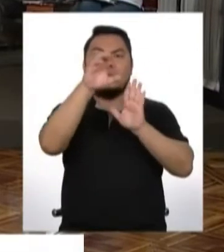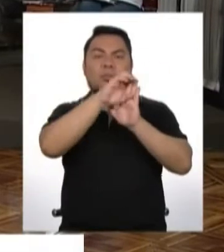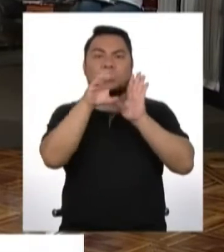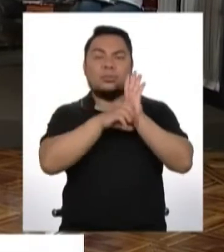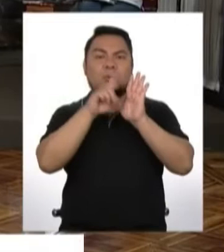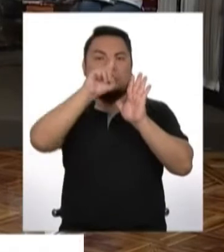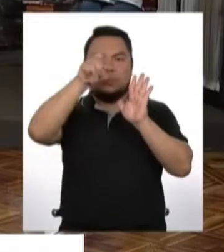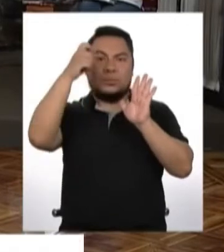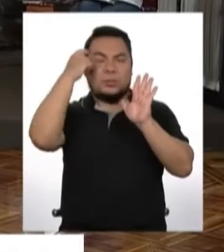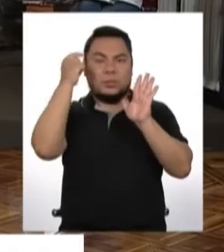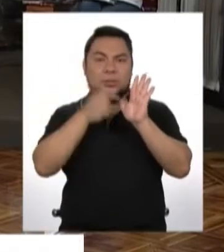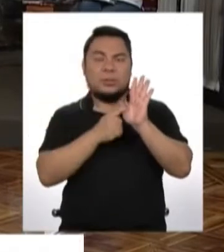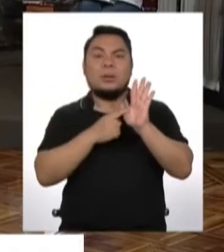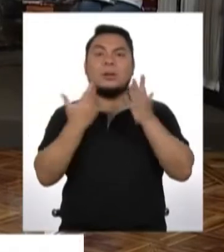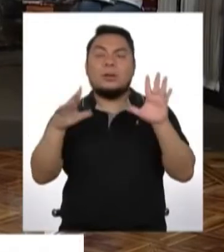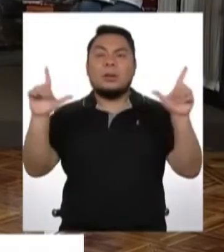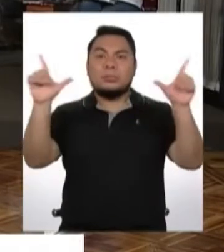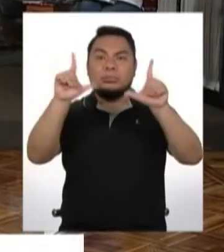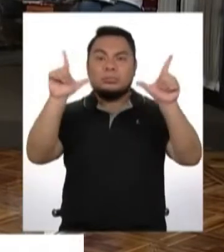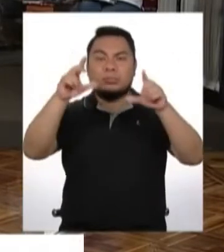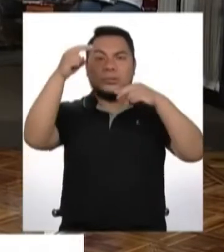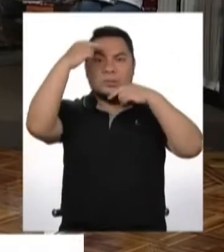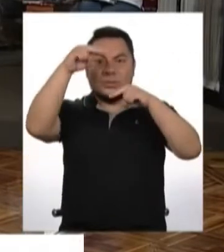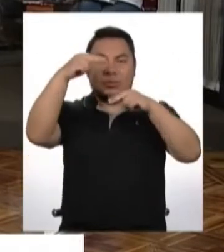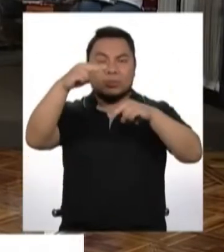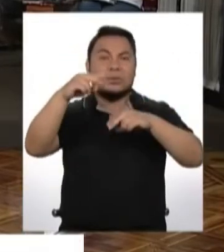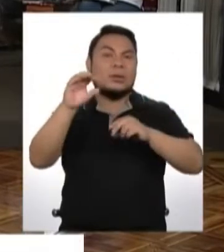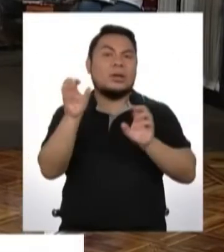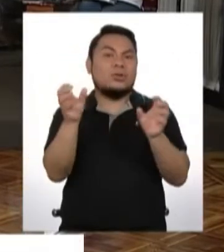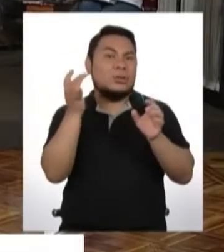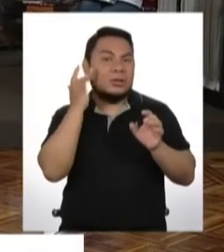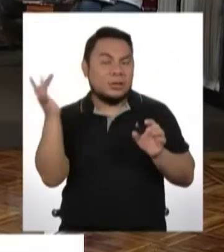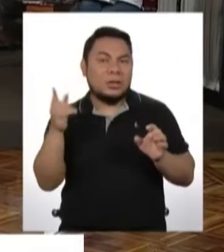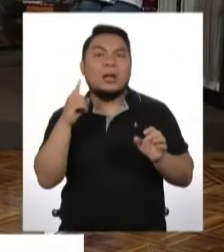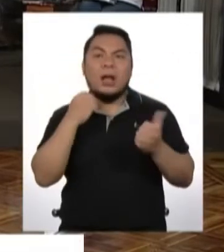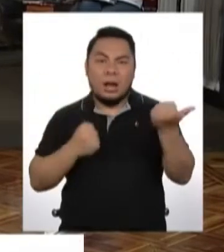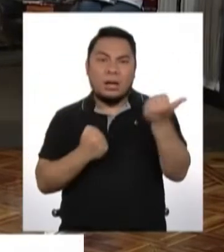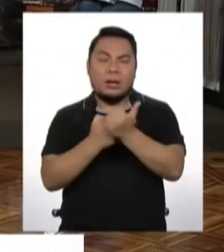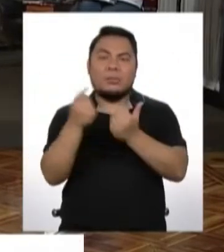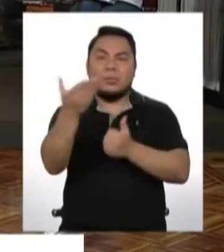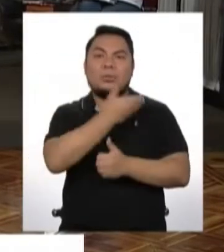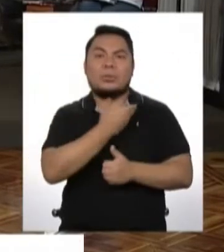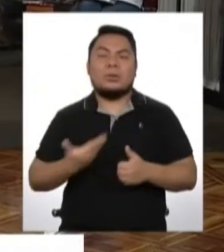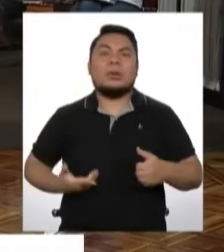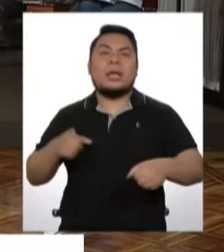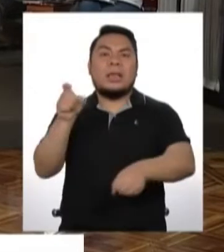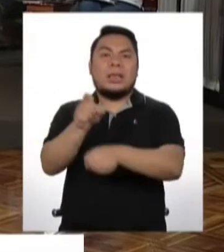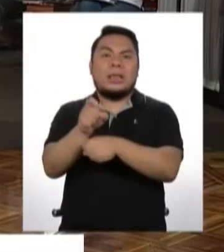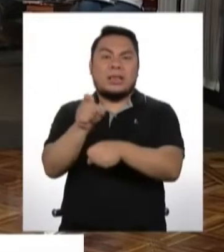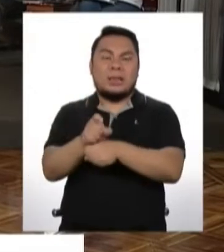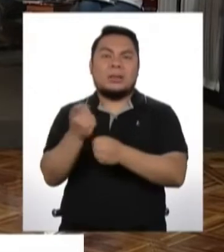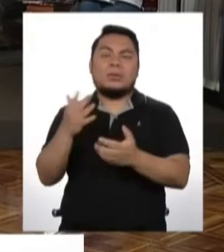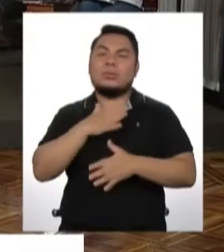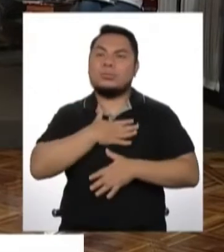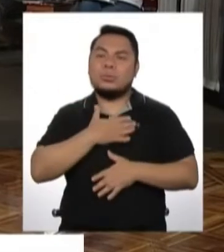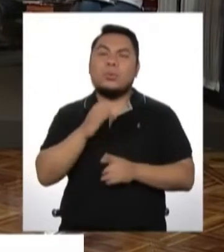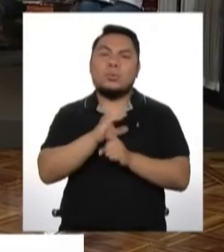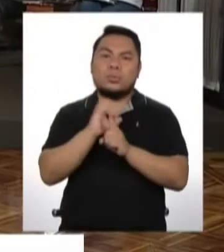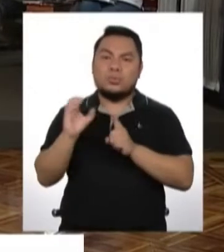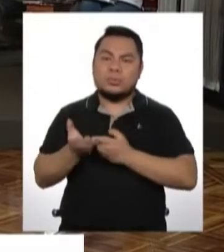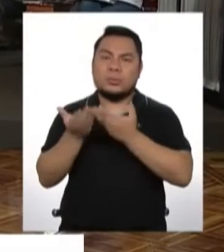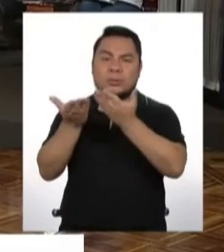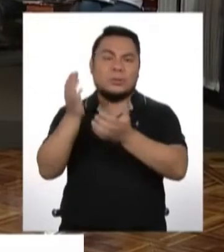Constitución Política, los medios de radiodifusión colaborarán con el Estado en la educación y la formación moral y